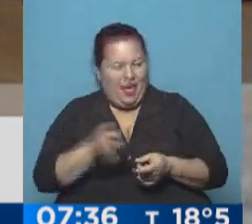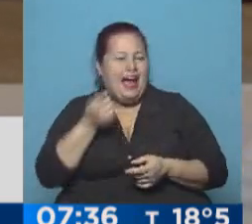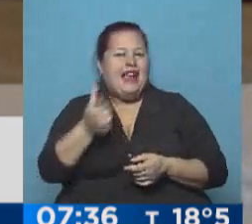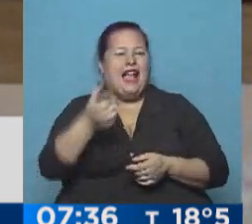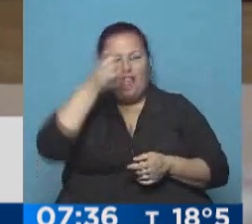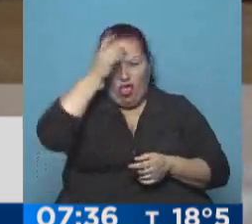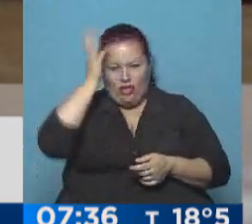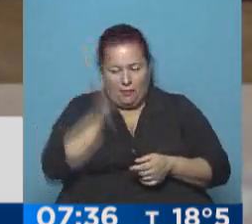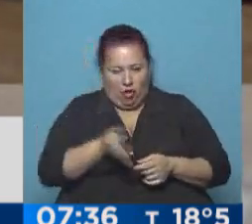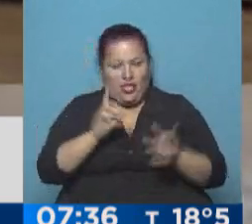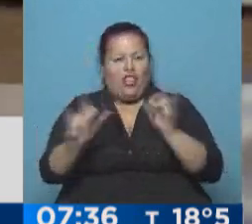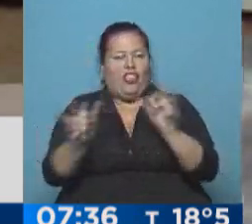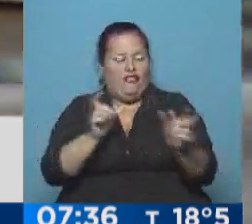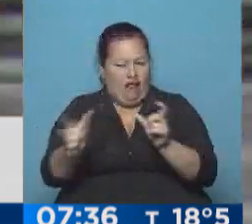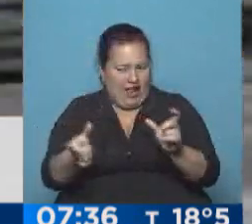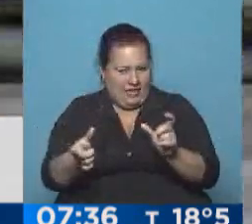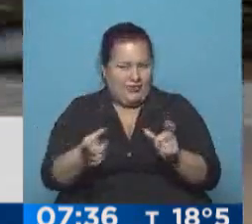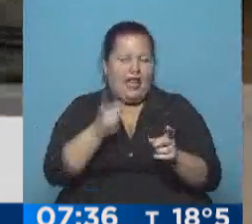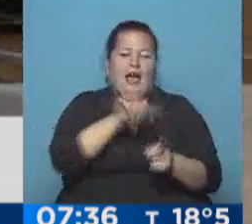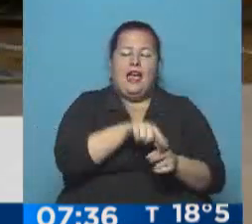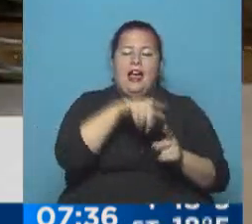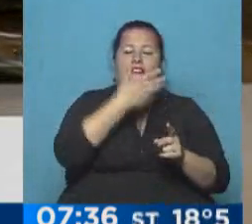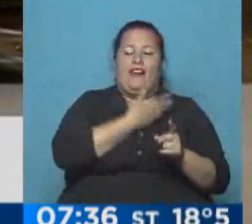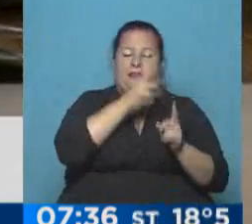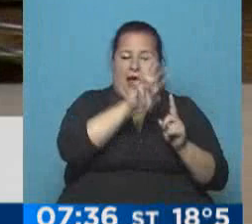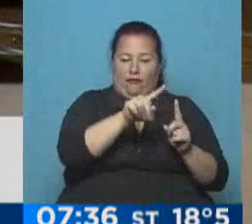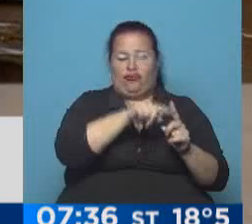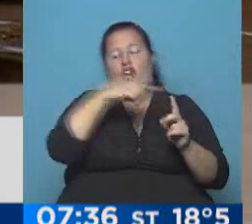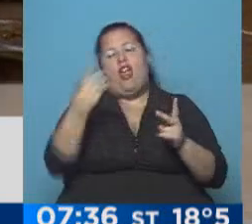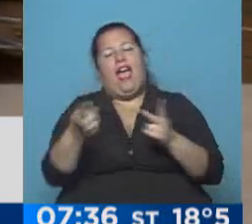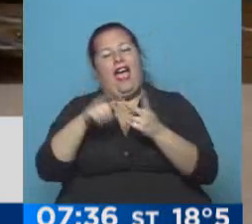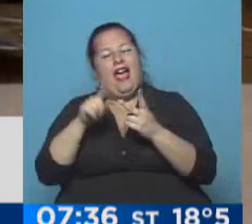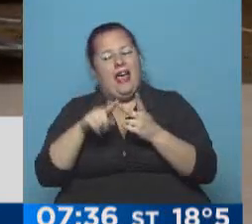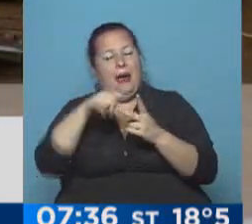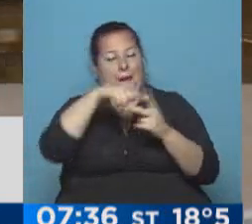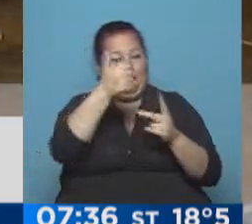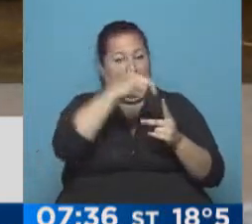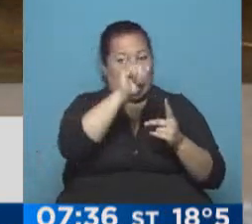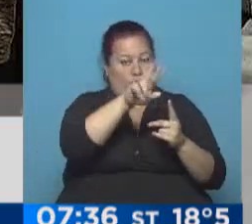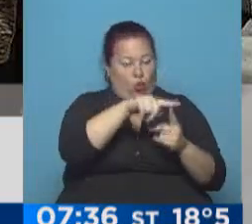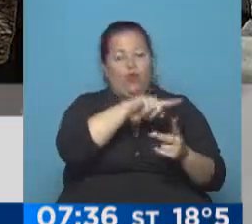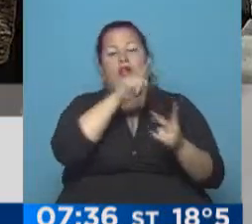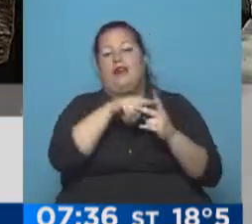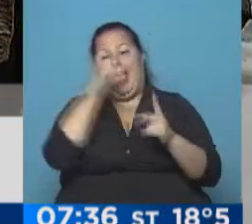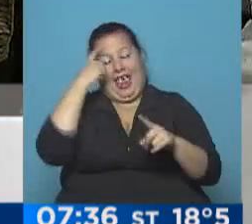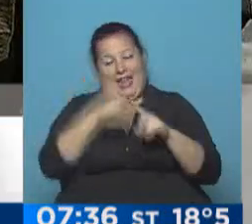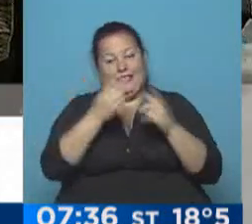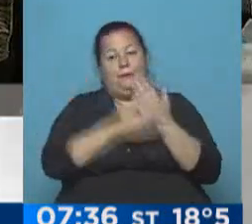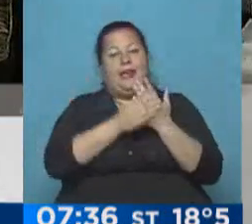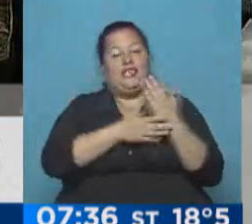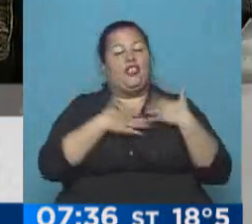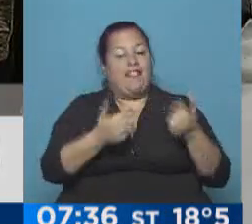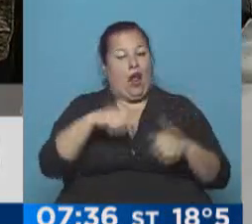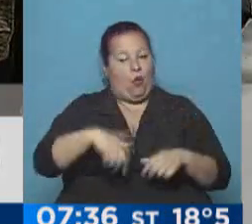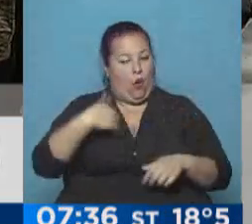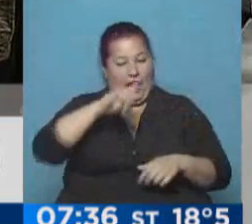12 puntos de diferencia entre el candidato del frente para la victoria mansur el Dr mansur Quien fuera ministro de salud